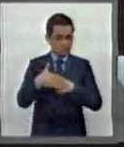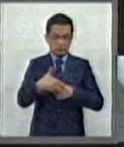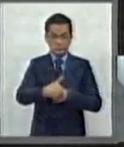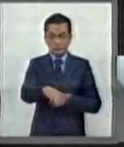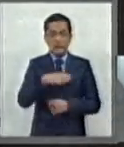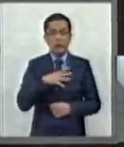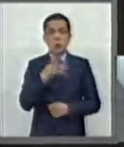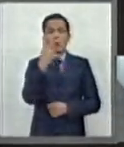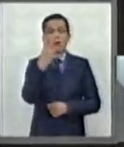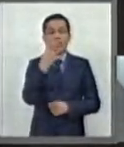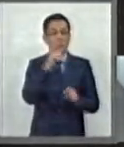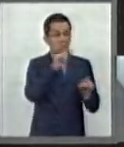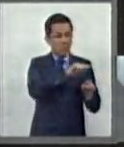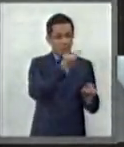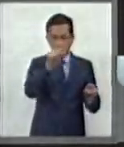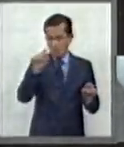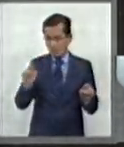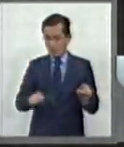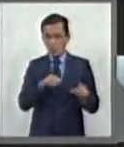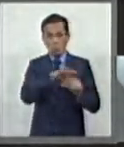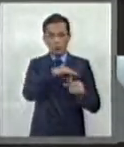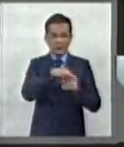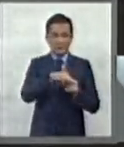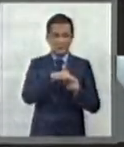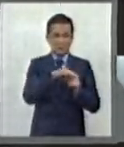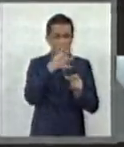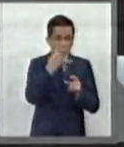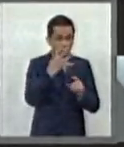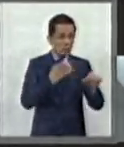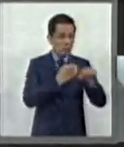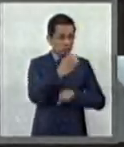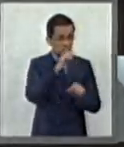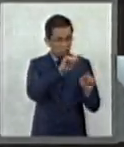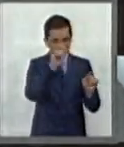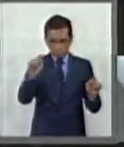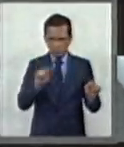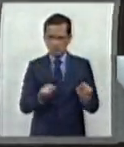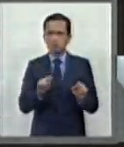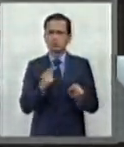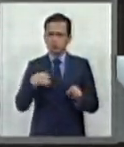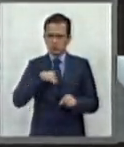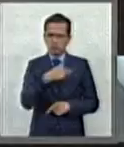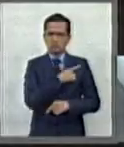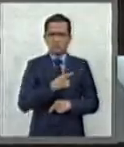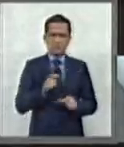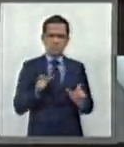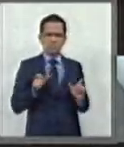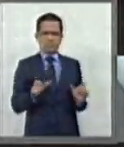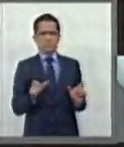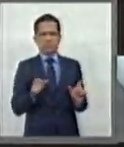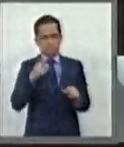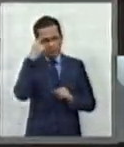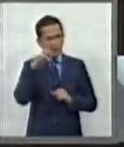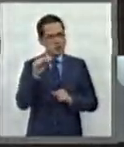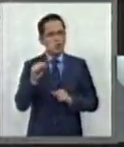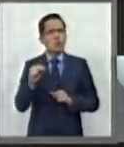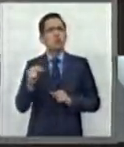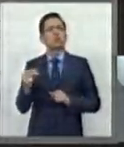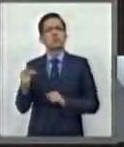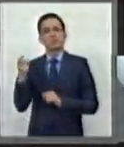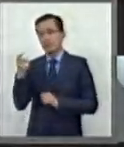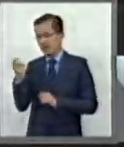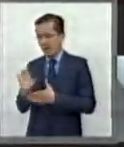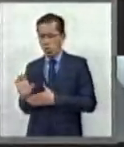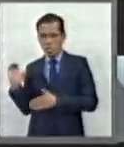4 procesos electorales en 4 estados. Y debemos blindarlos para impedir la presencia de recursos ilícitos en los